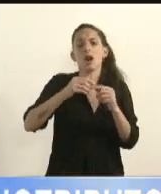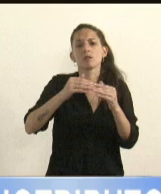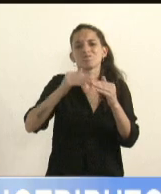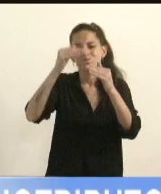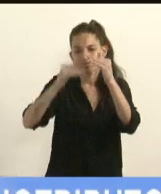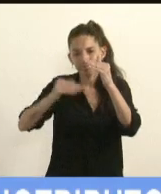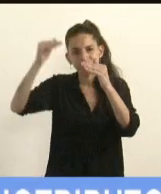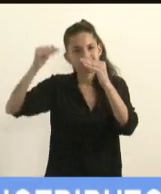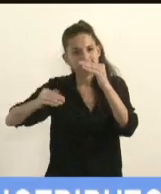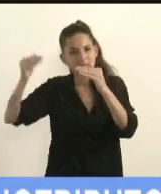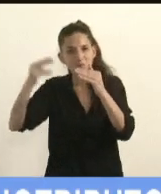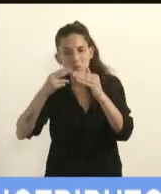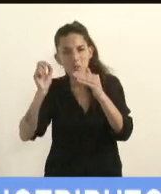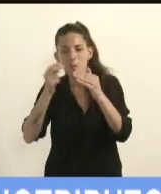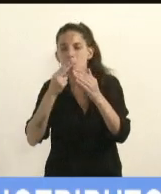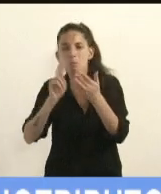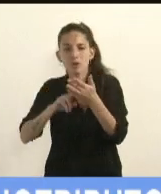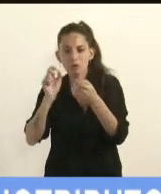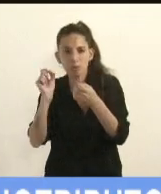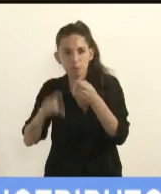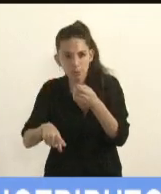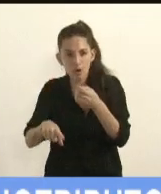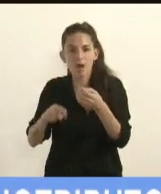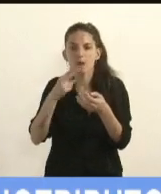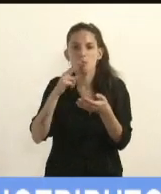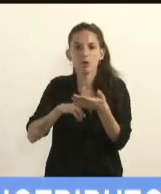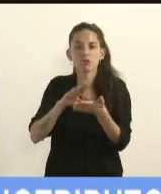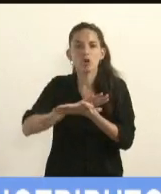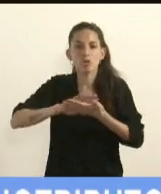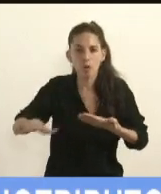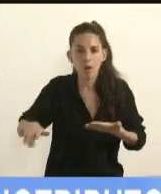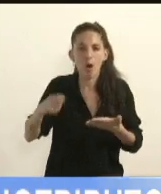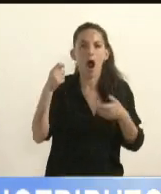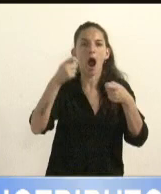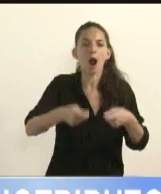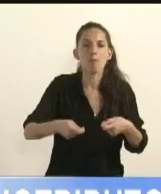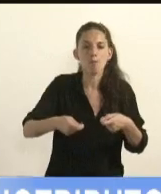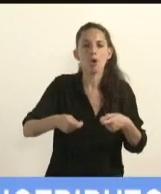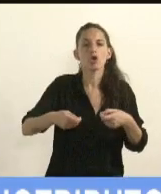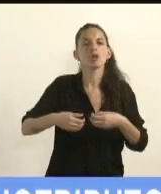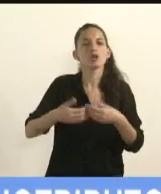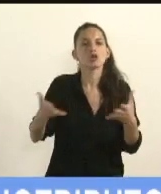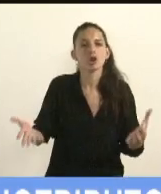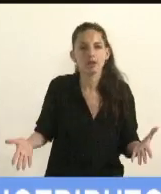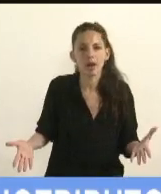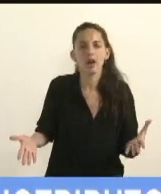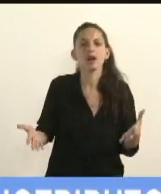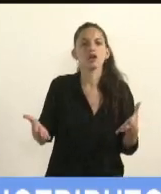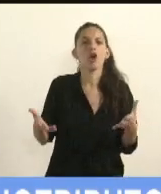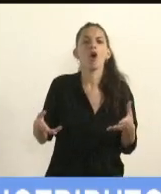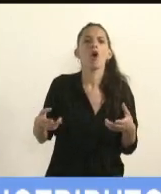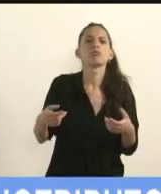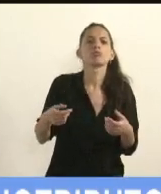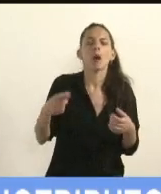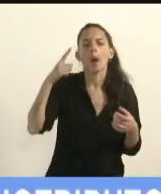del propio impuesto con impuestos nuevos, llamando el aporte solidario, con devolver todas las retenciones, con